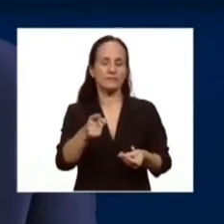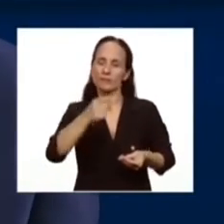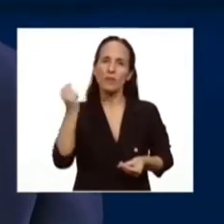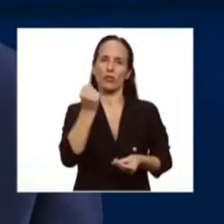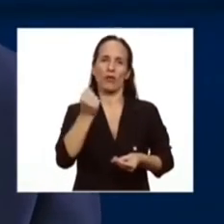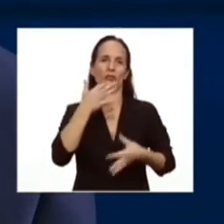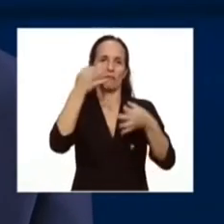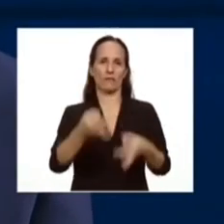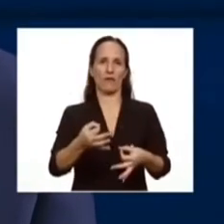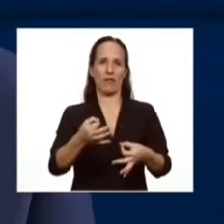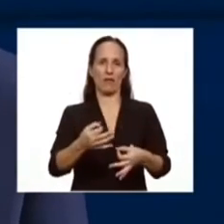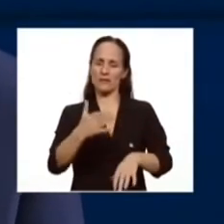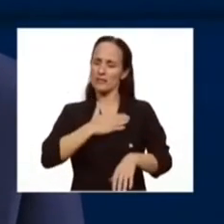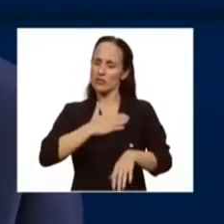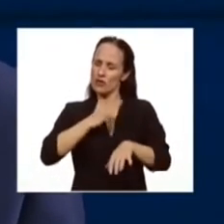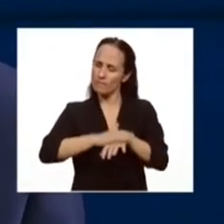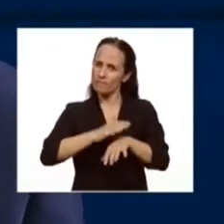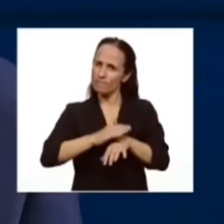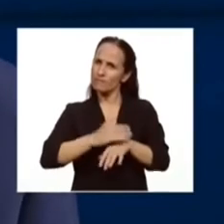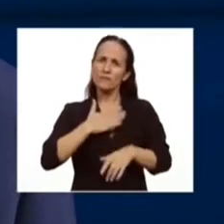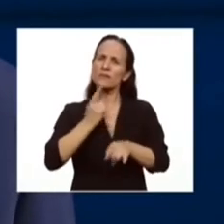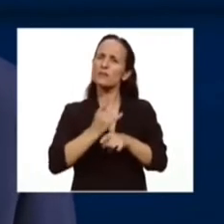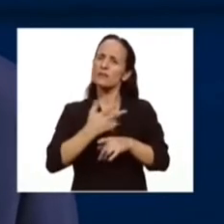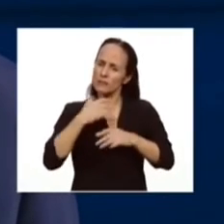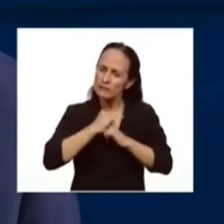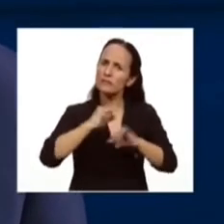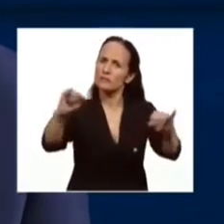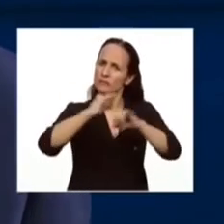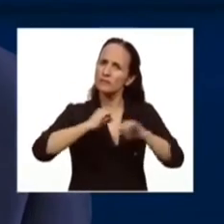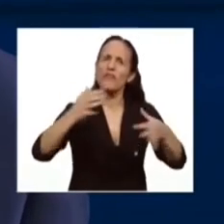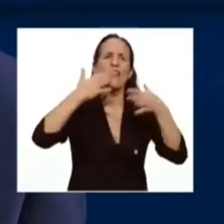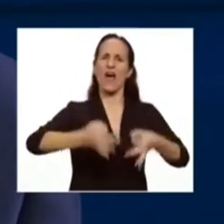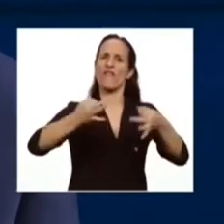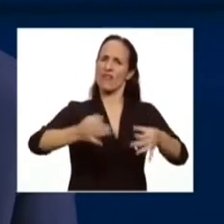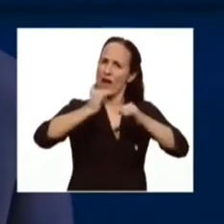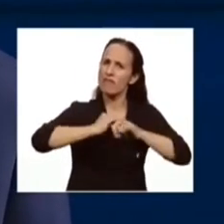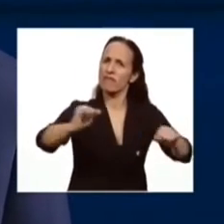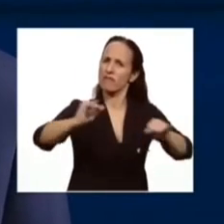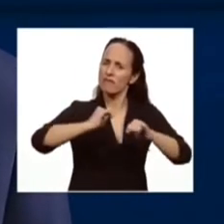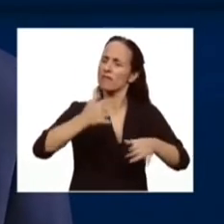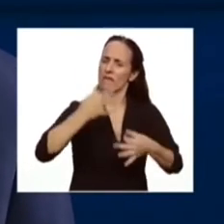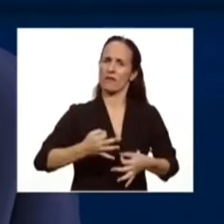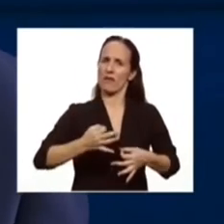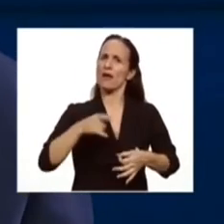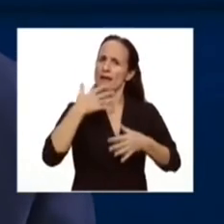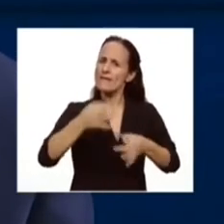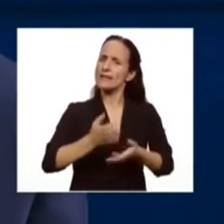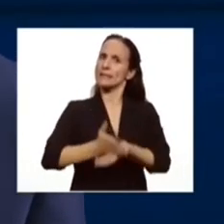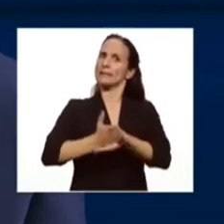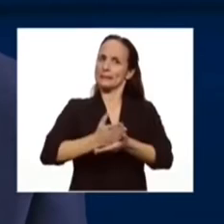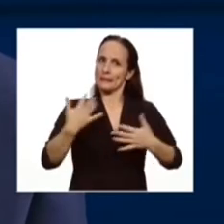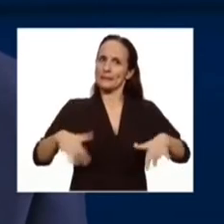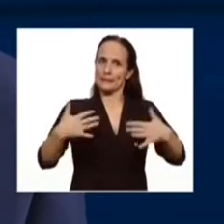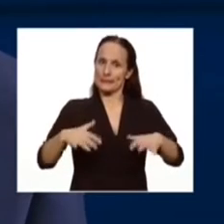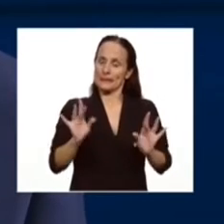de que yo me comprometo a decirles la verdad. La verdad que es exigente, la verdad que es dura,